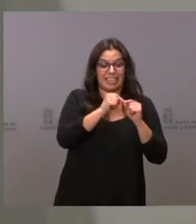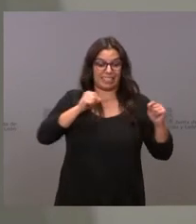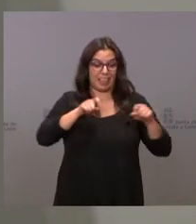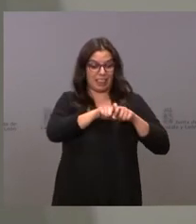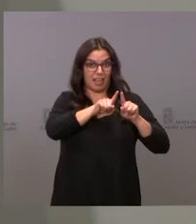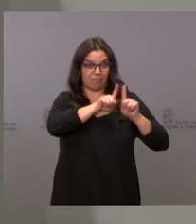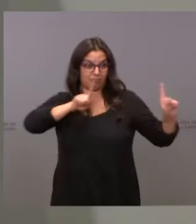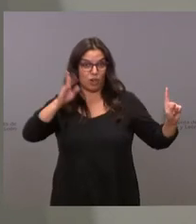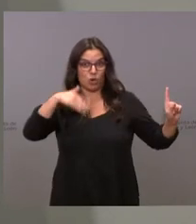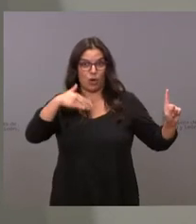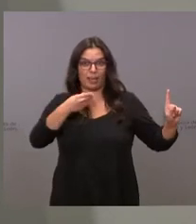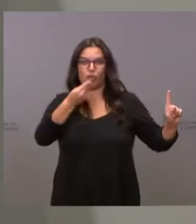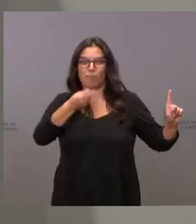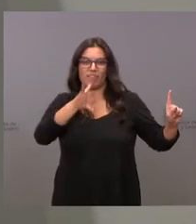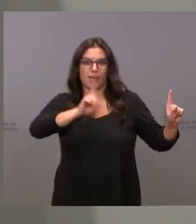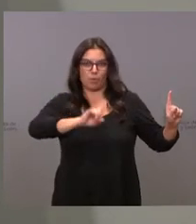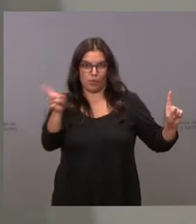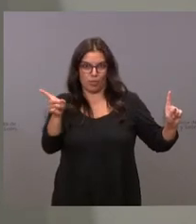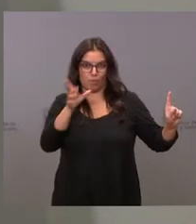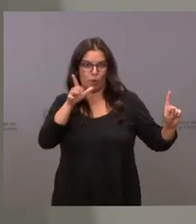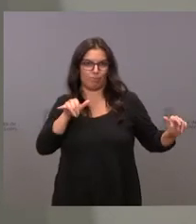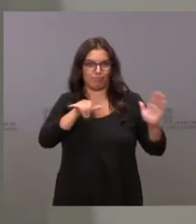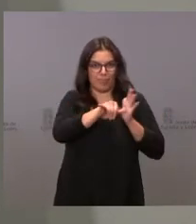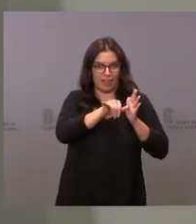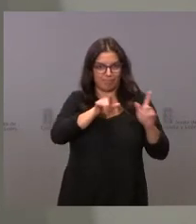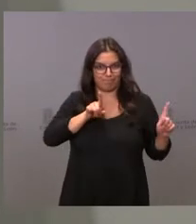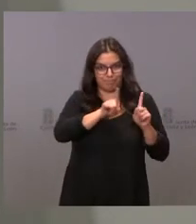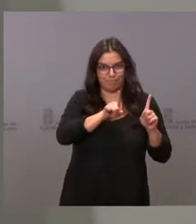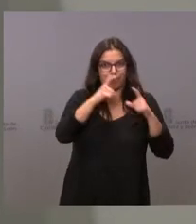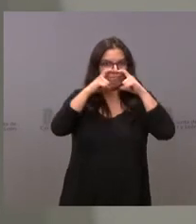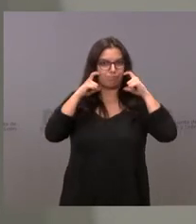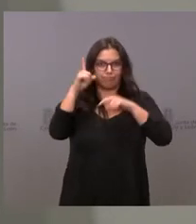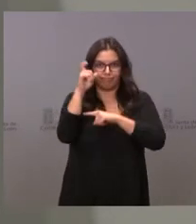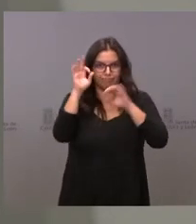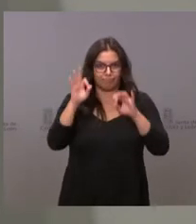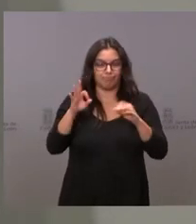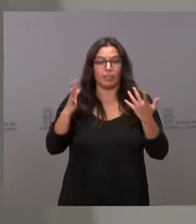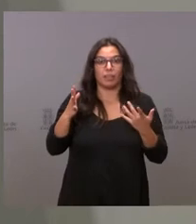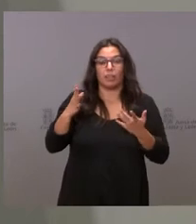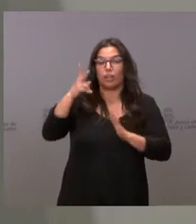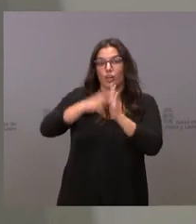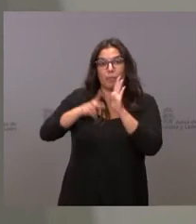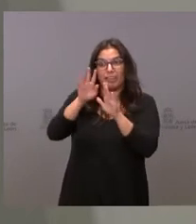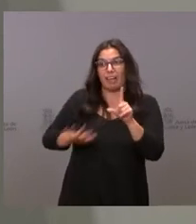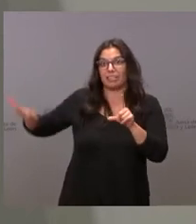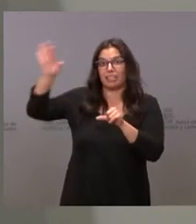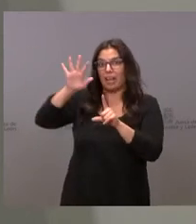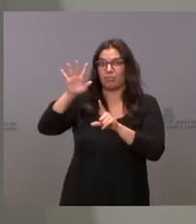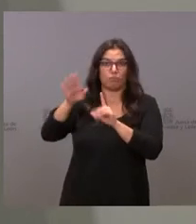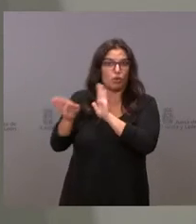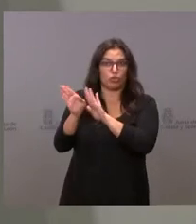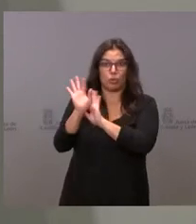distancias de seguridad. La norma estatal, insisto, sigue vigente. Nosotros no podemos hacer nada a este respecto.